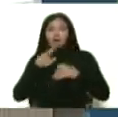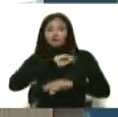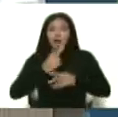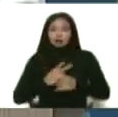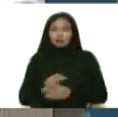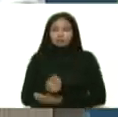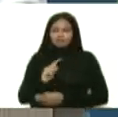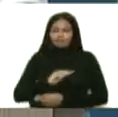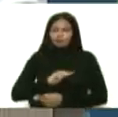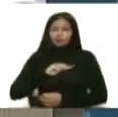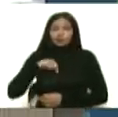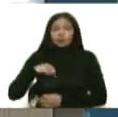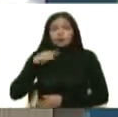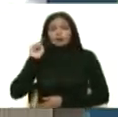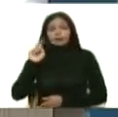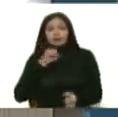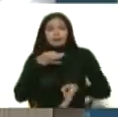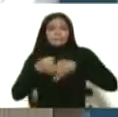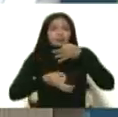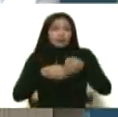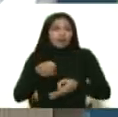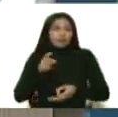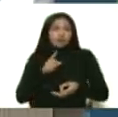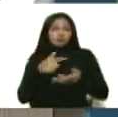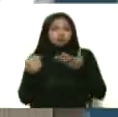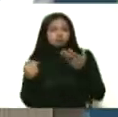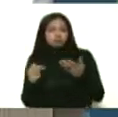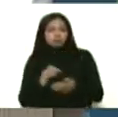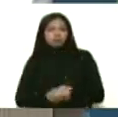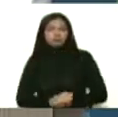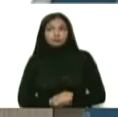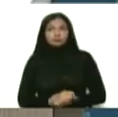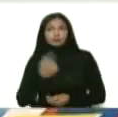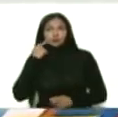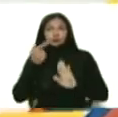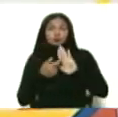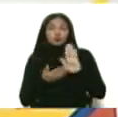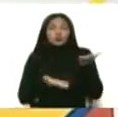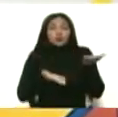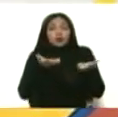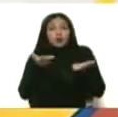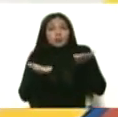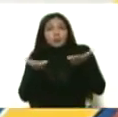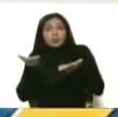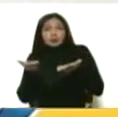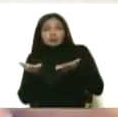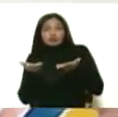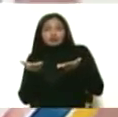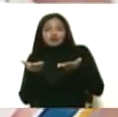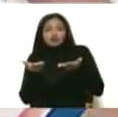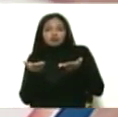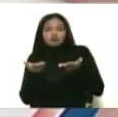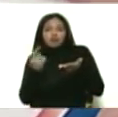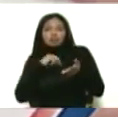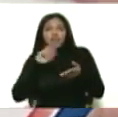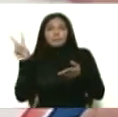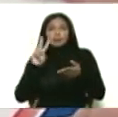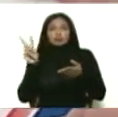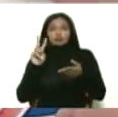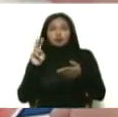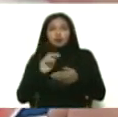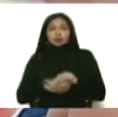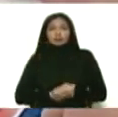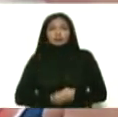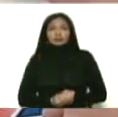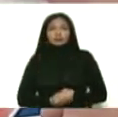Es necesario que expliquemos algunas cosas. Esta es una comparación entre la gráfica de Venezuela, que es la